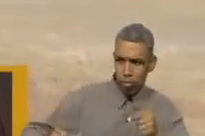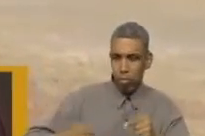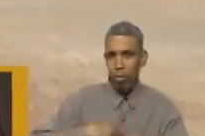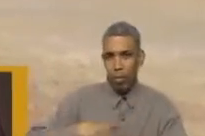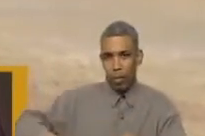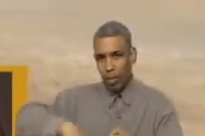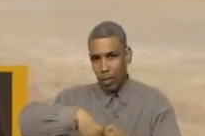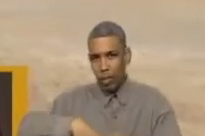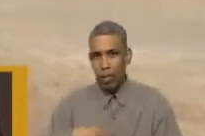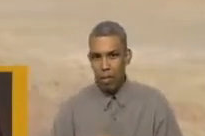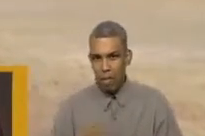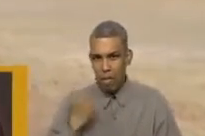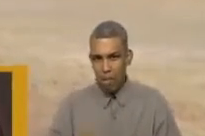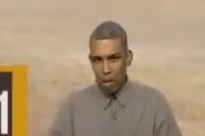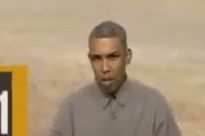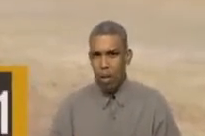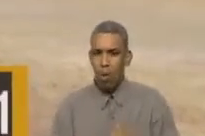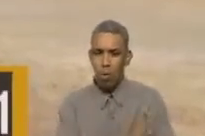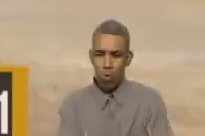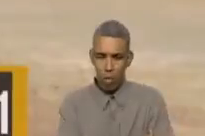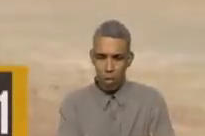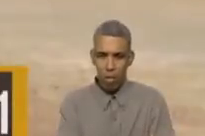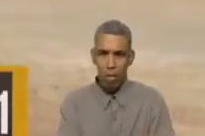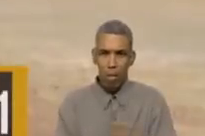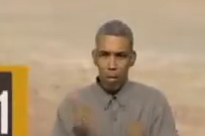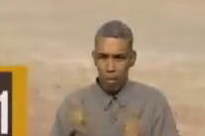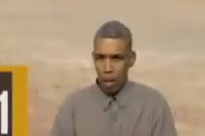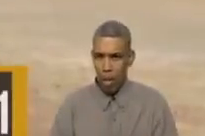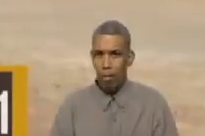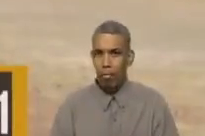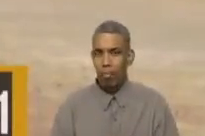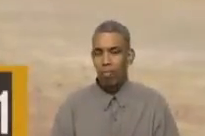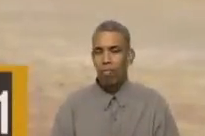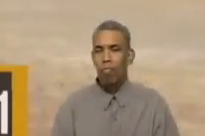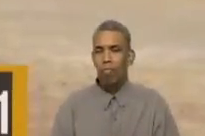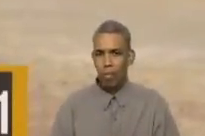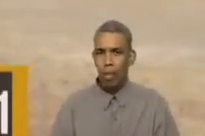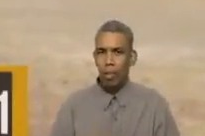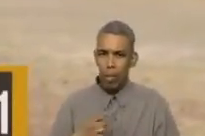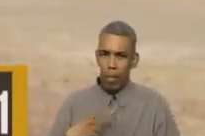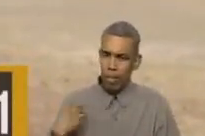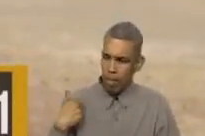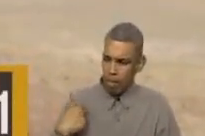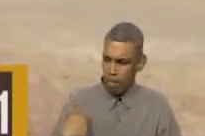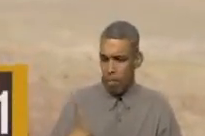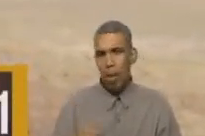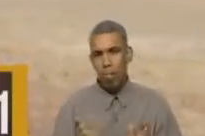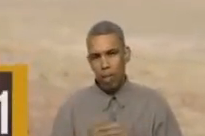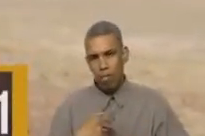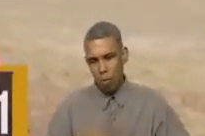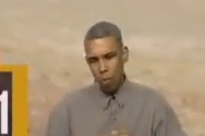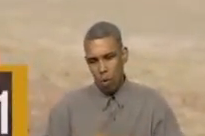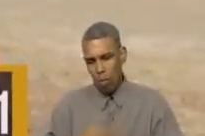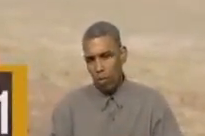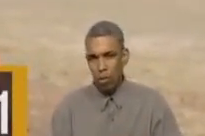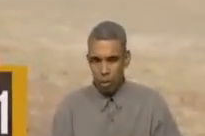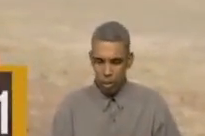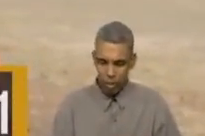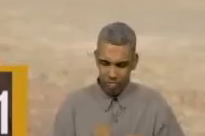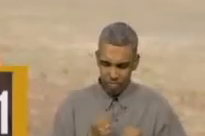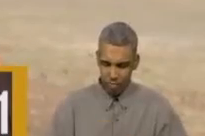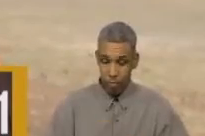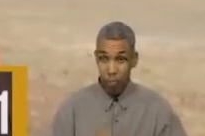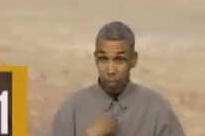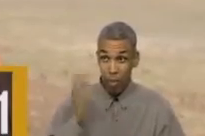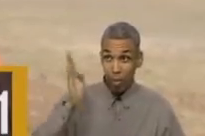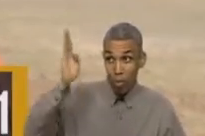trabajando juiciosamente, haciendo las cosas bien. Vamos poco a poco. Y si Dios